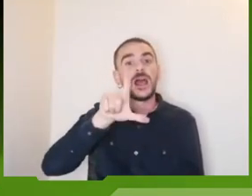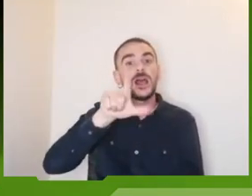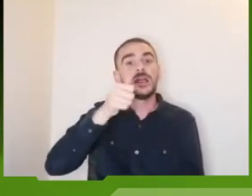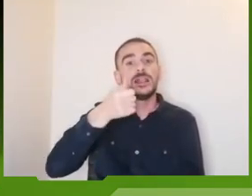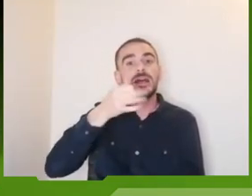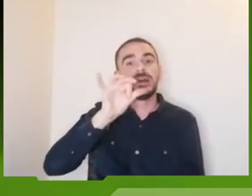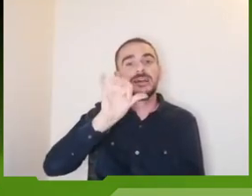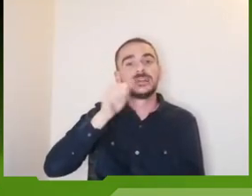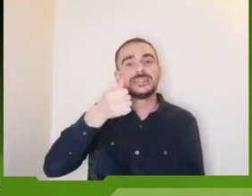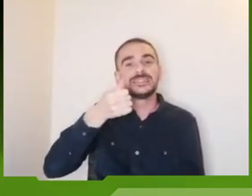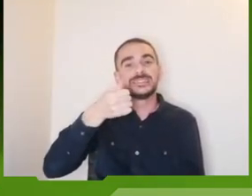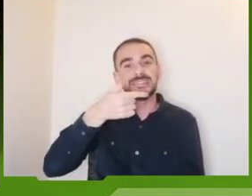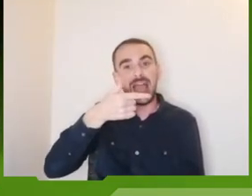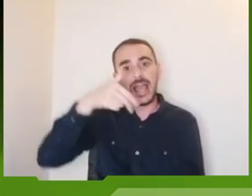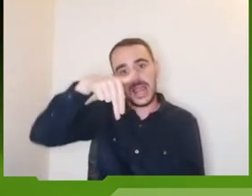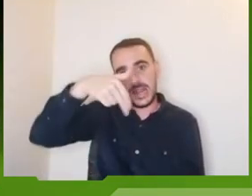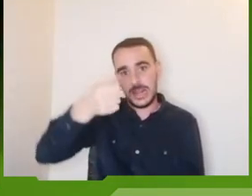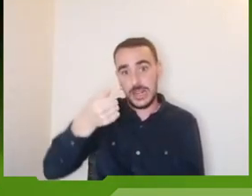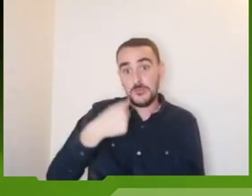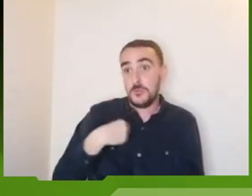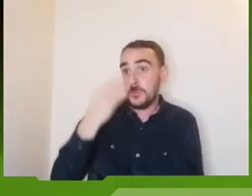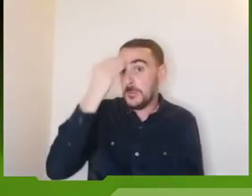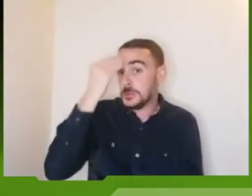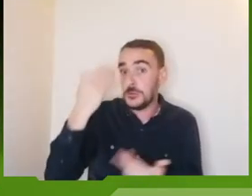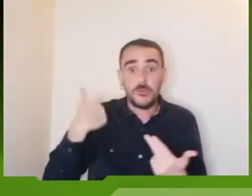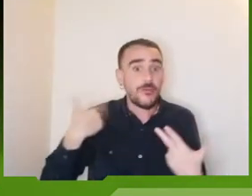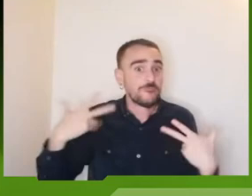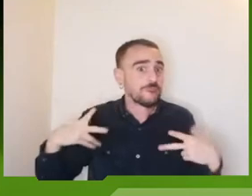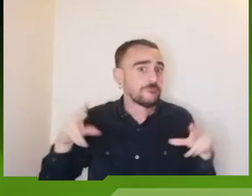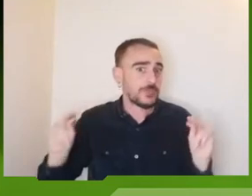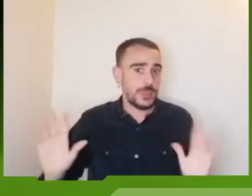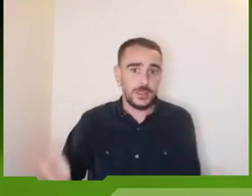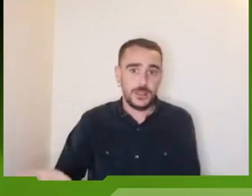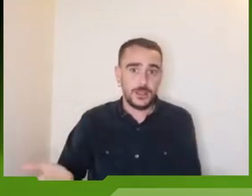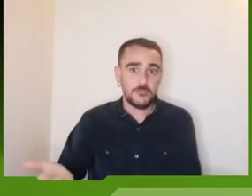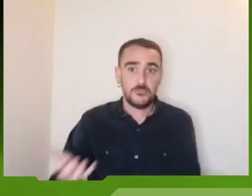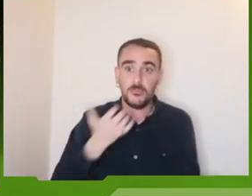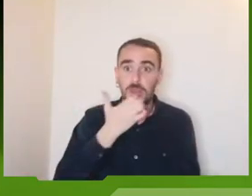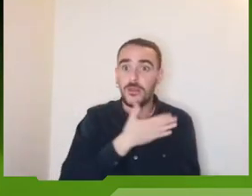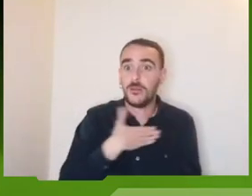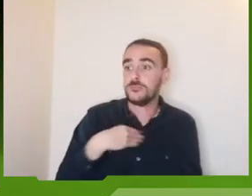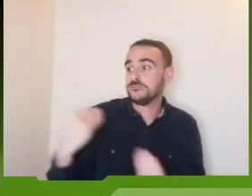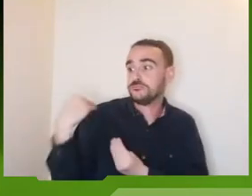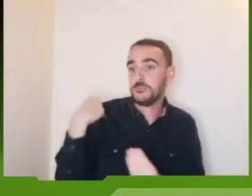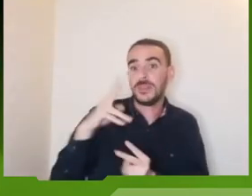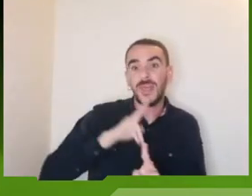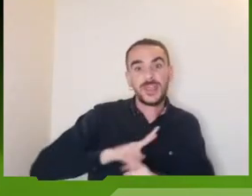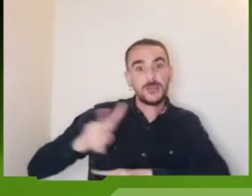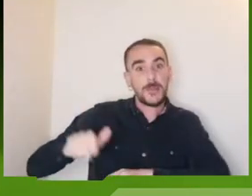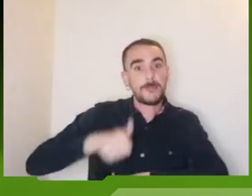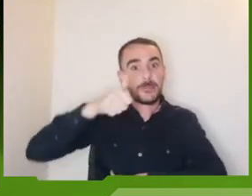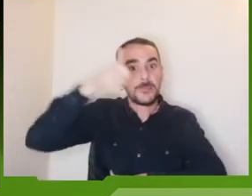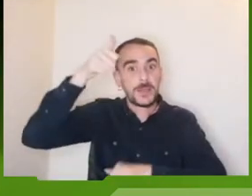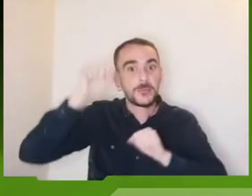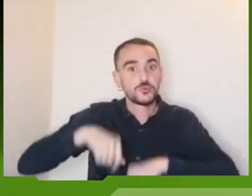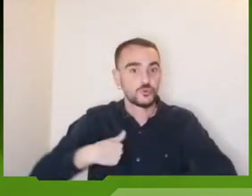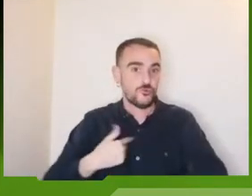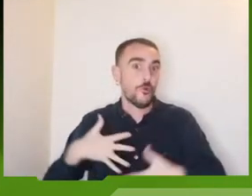Vale, pues no sé, yo creo que ya estamos. A no ser que me digáis más cosas, pero no sé, estoy